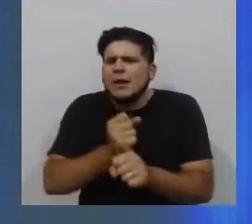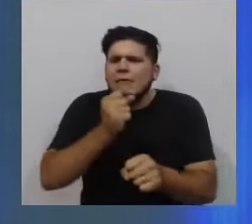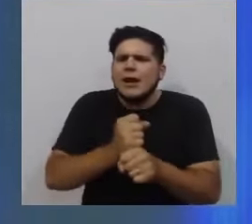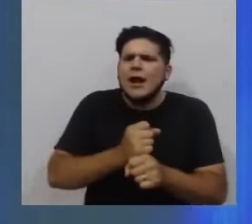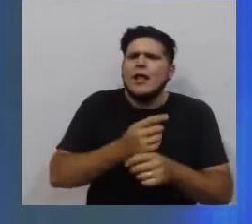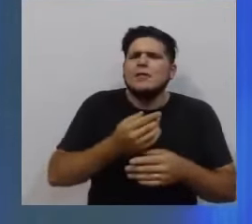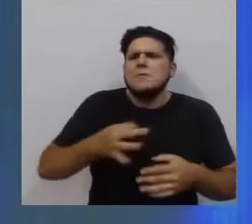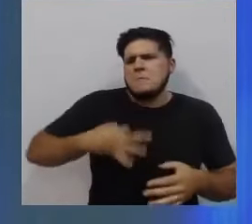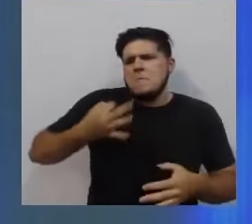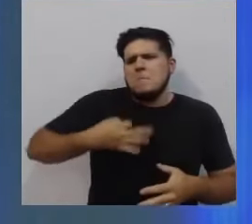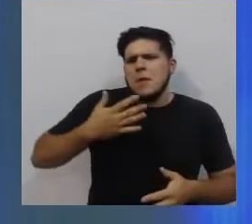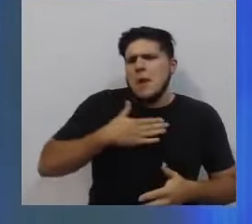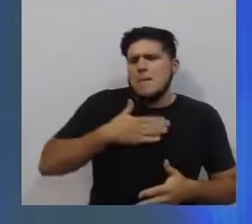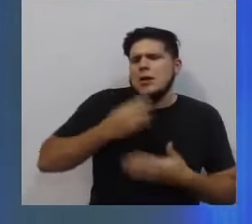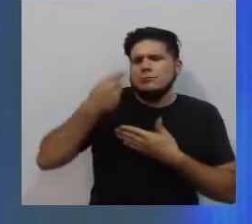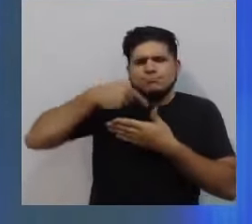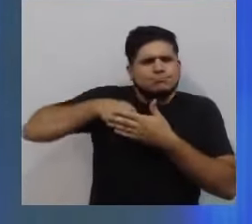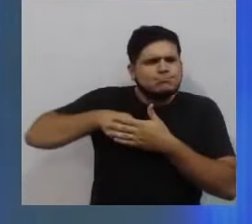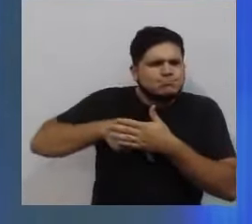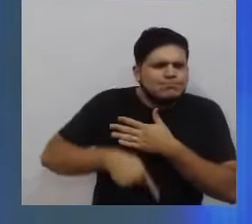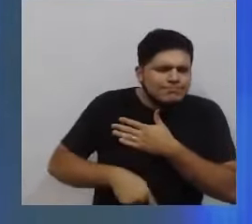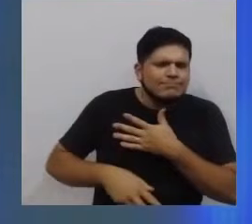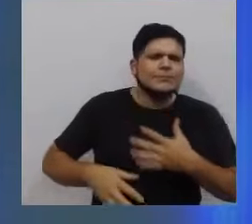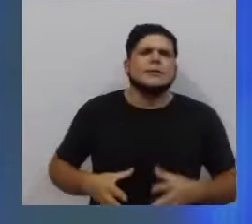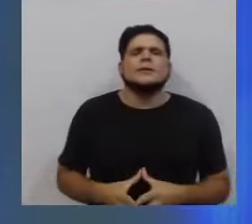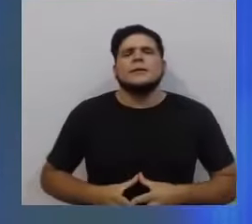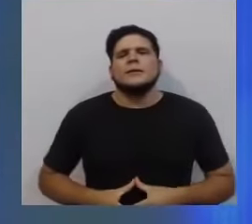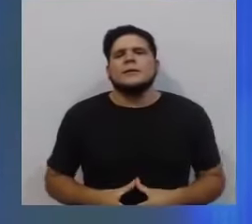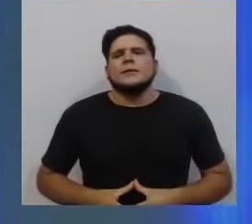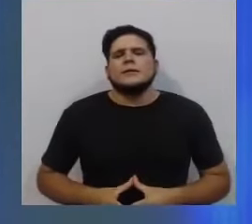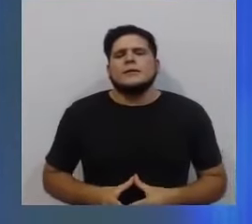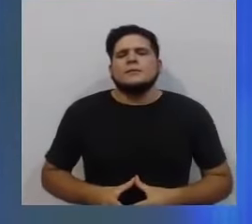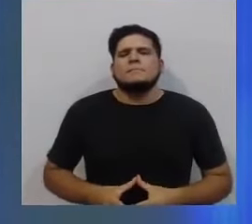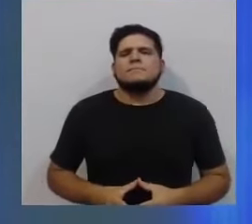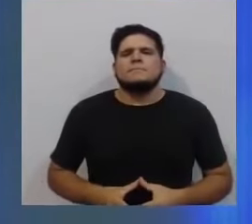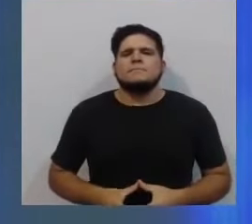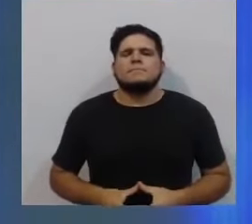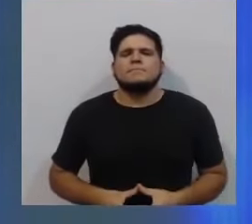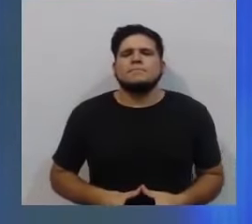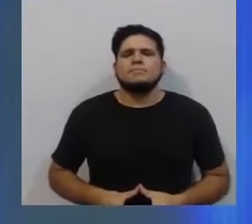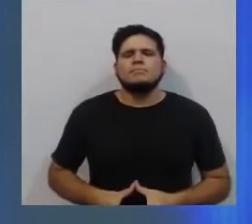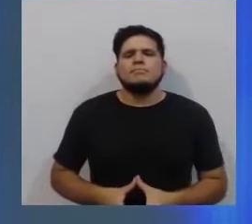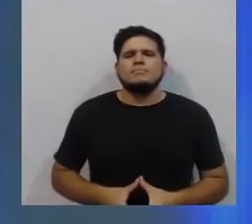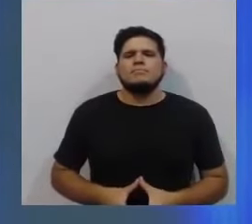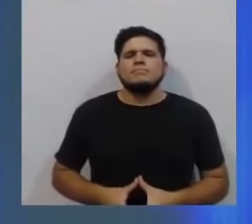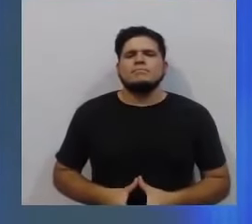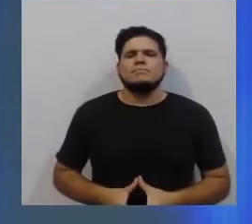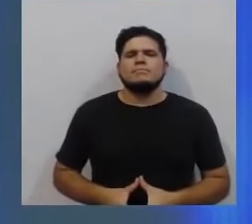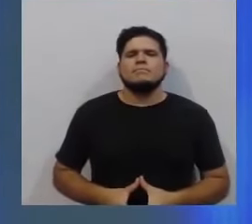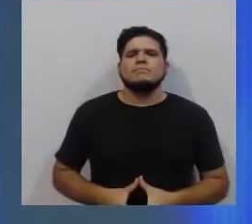comienzo a ver y tiene un proceso para anemias nada es difícil